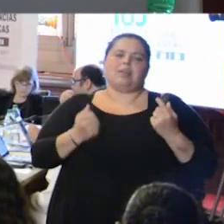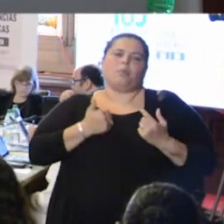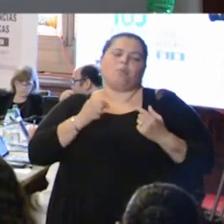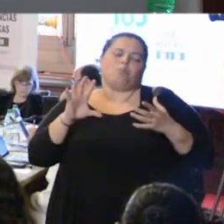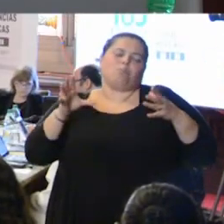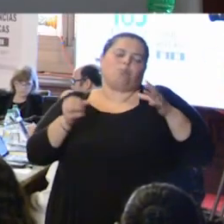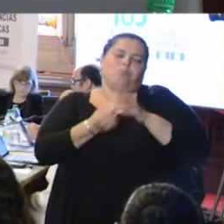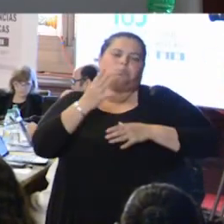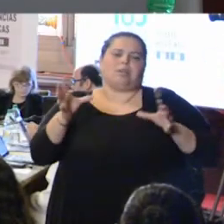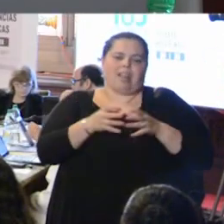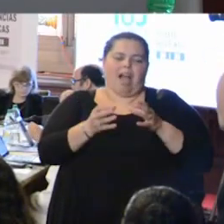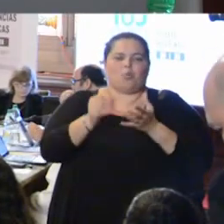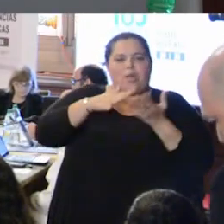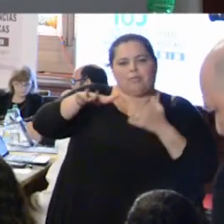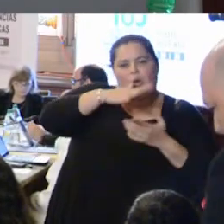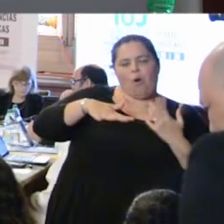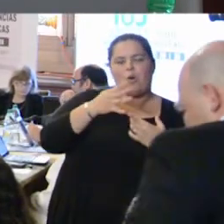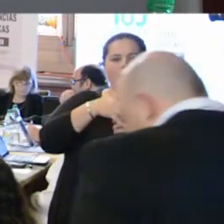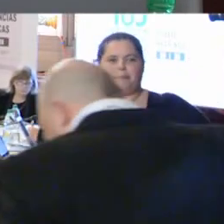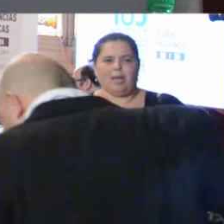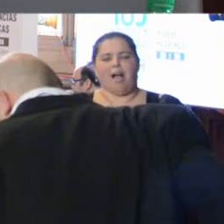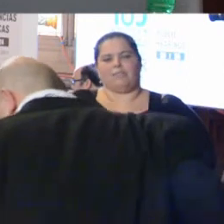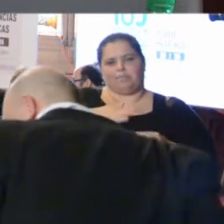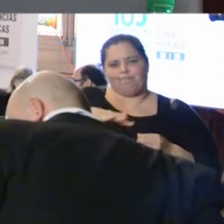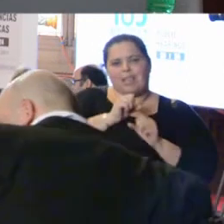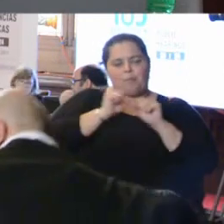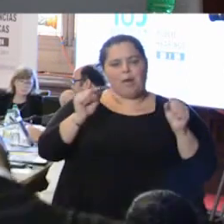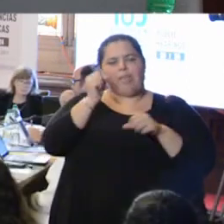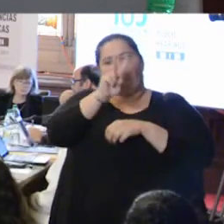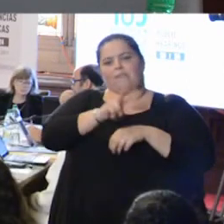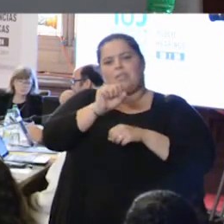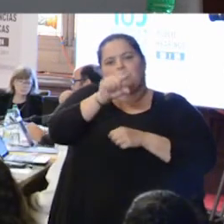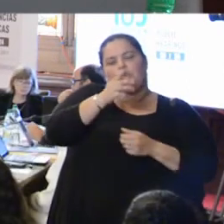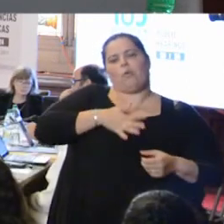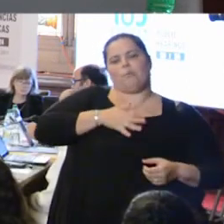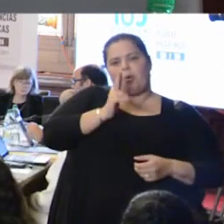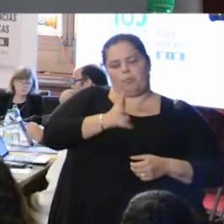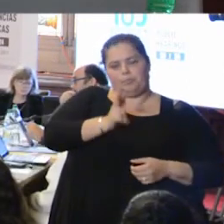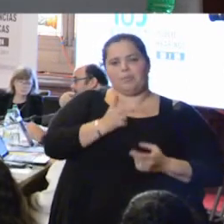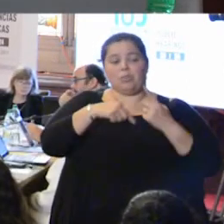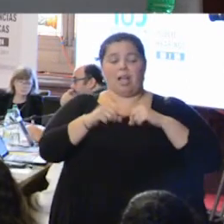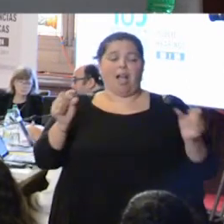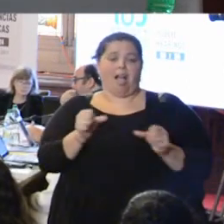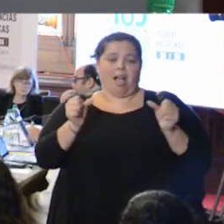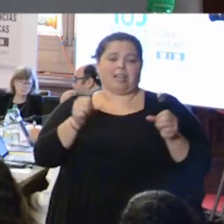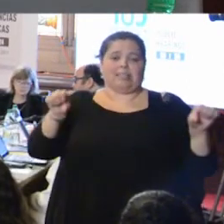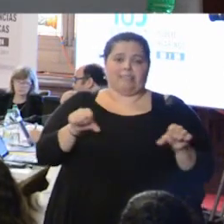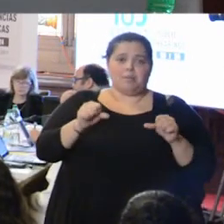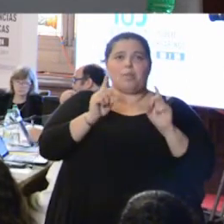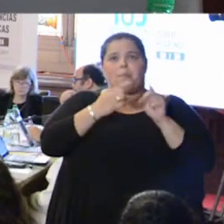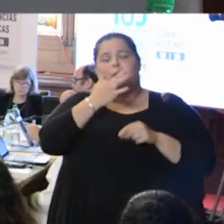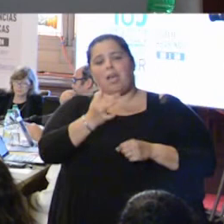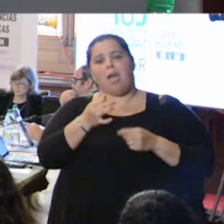seguro y confiable para que las personas puedan ejercer su derecho humano, defender los derechos humanos. Que hay activismos como el activismo en función de orientación